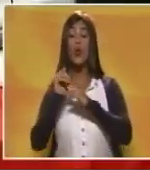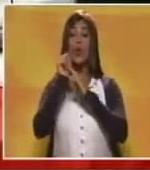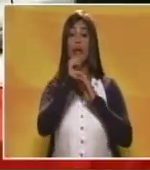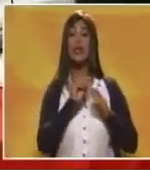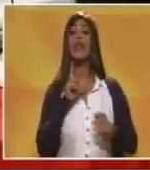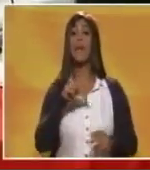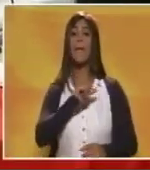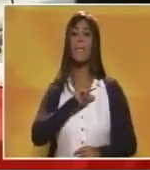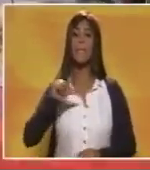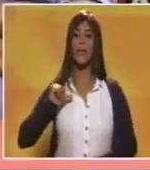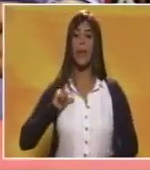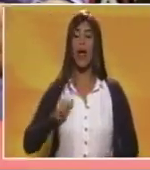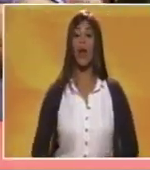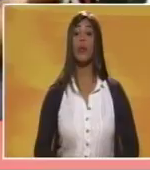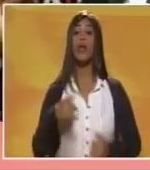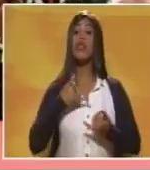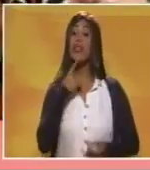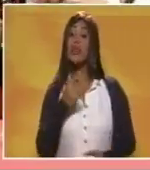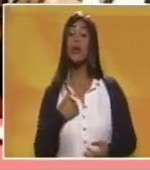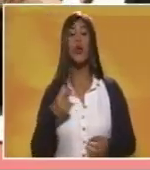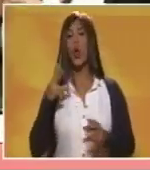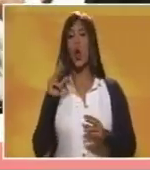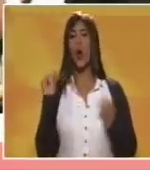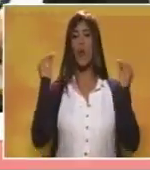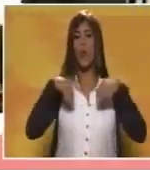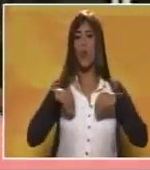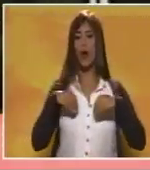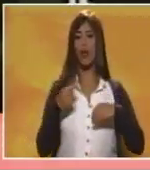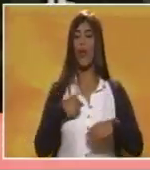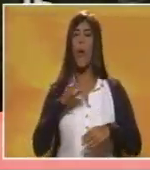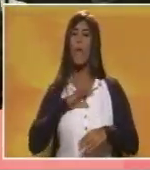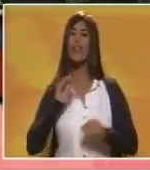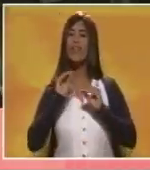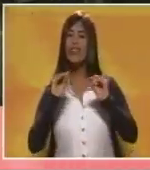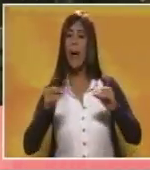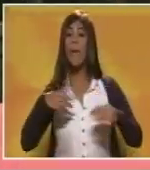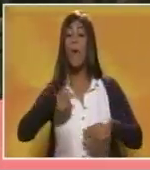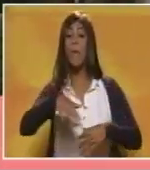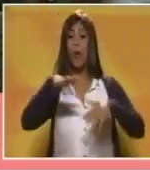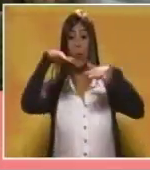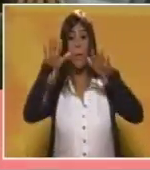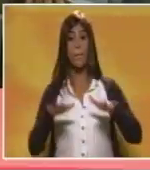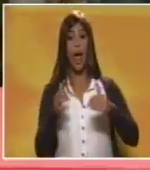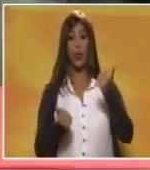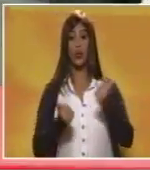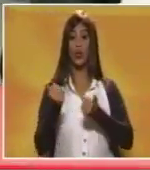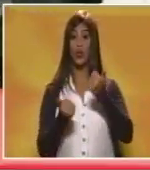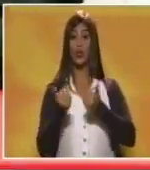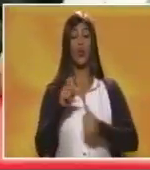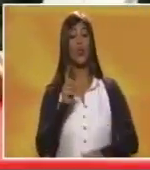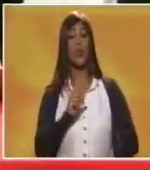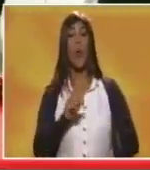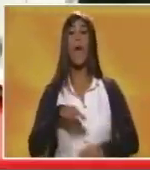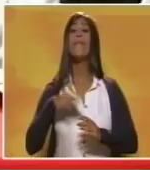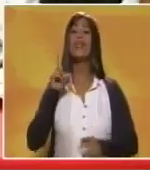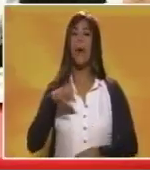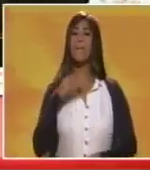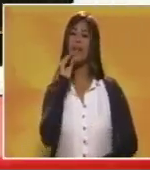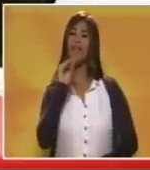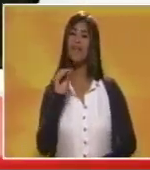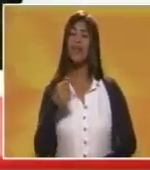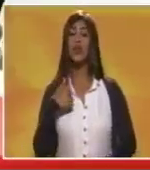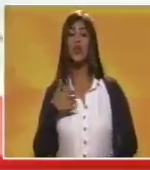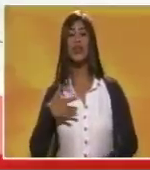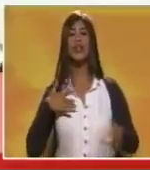sectores privados. Dijo estar en desacuerdo con el llamado a paralización del sector, a la vez que manifestó